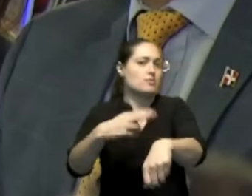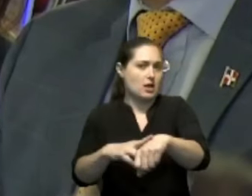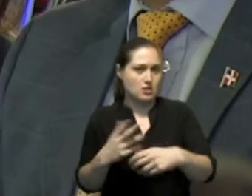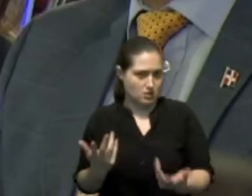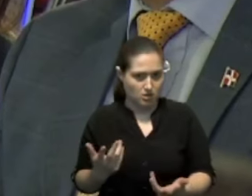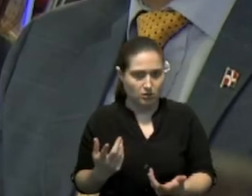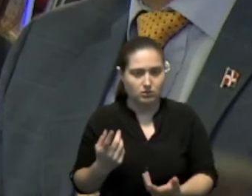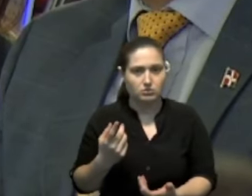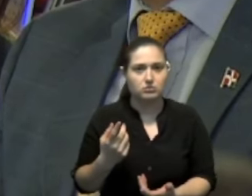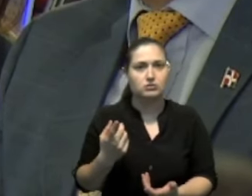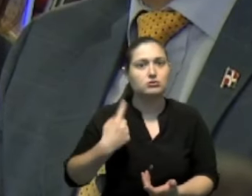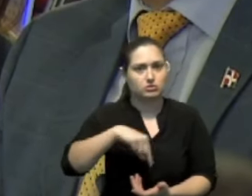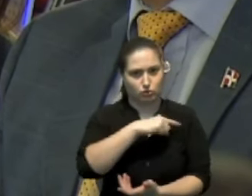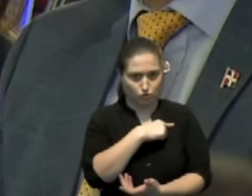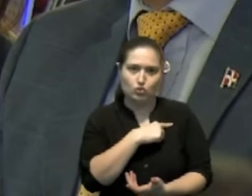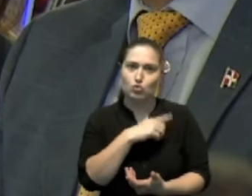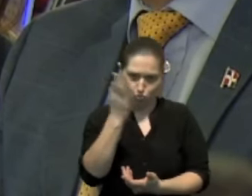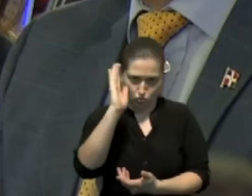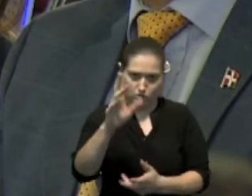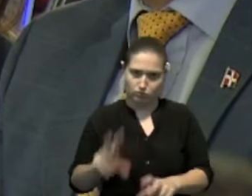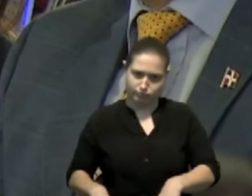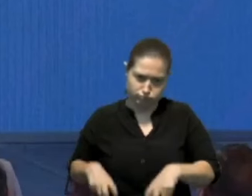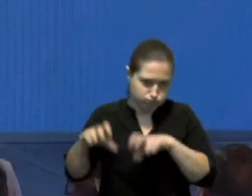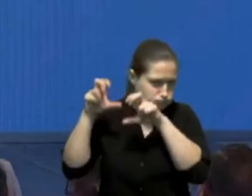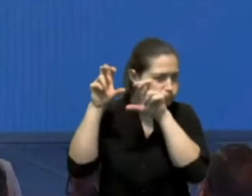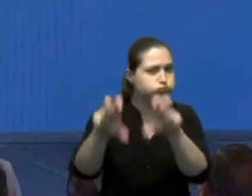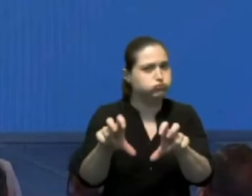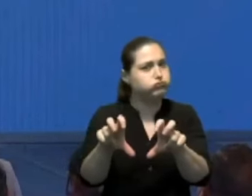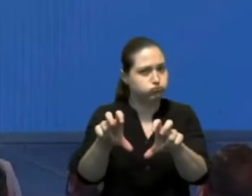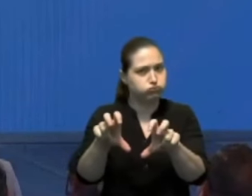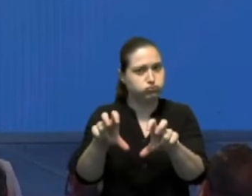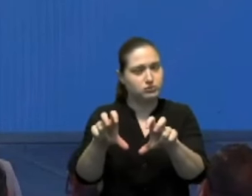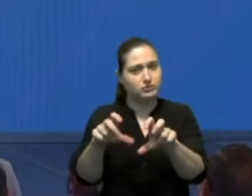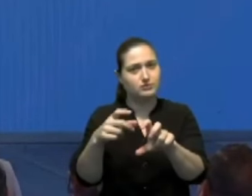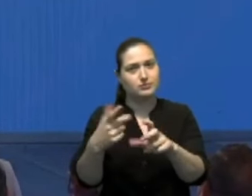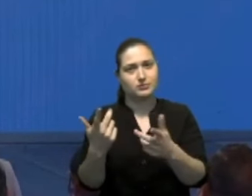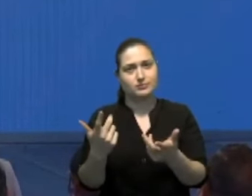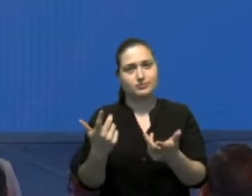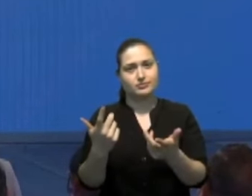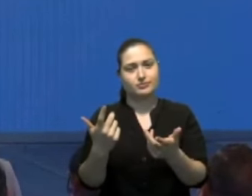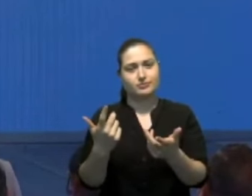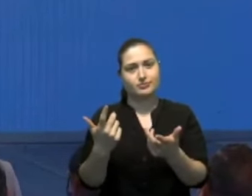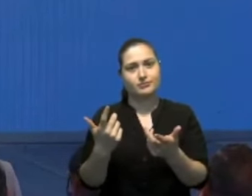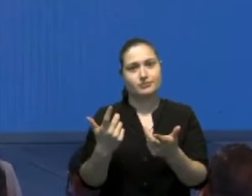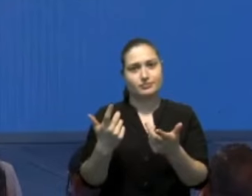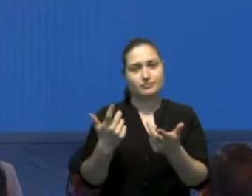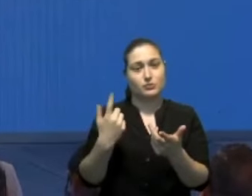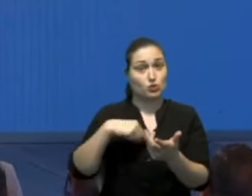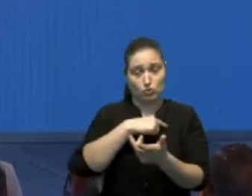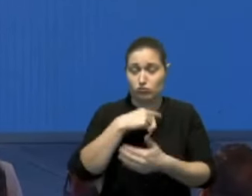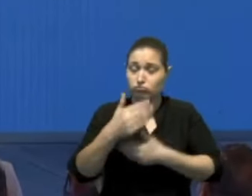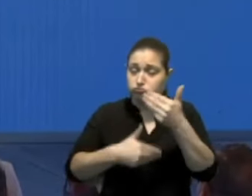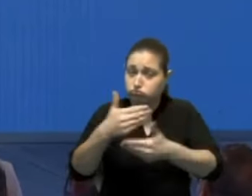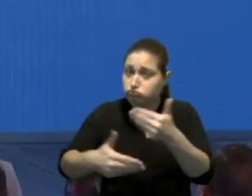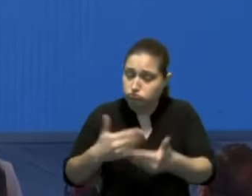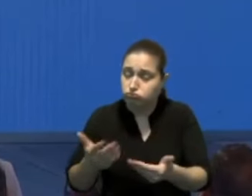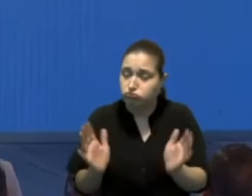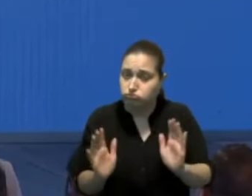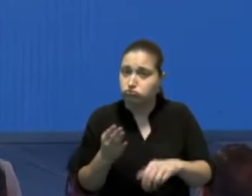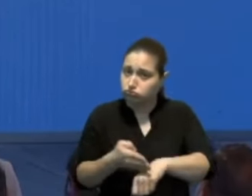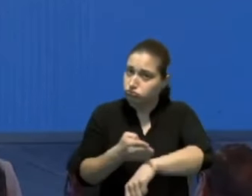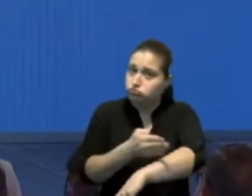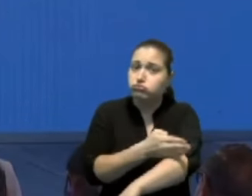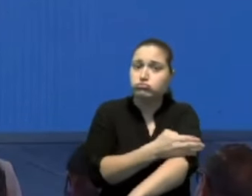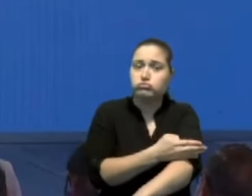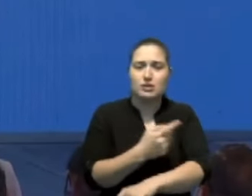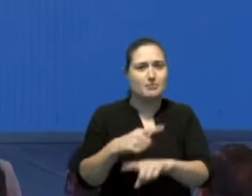eh inversión importante de recursos provenientes de la Reforma vamos vamos a seguir avanzando hemos avanzado obviamente yo mismo no me